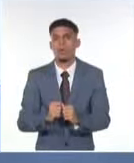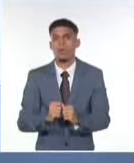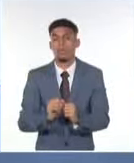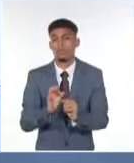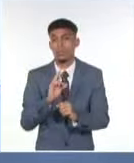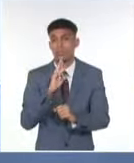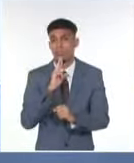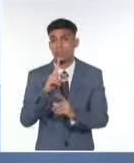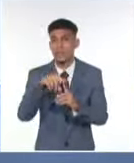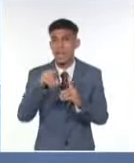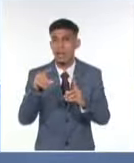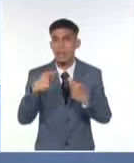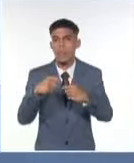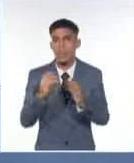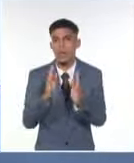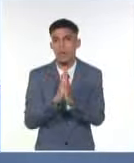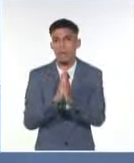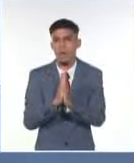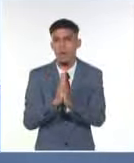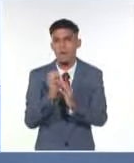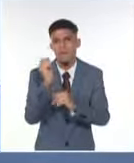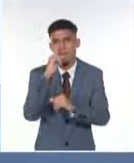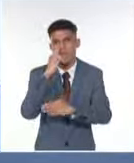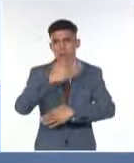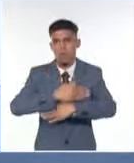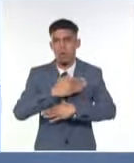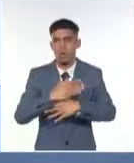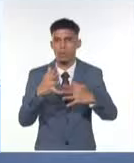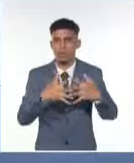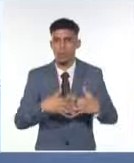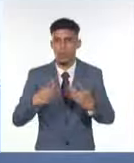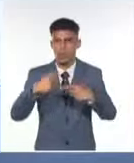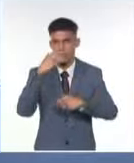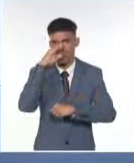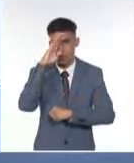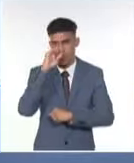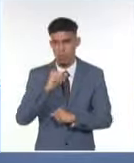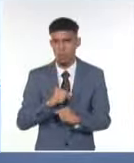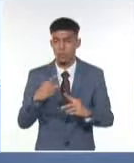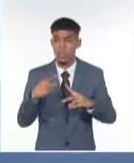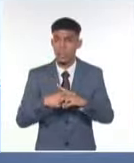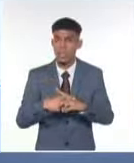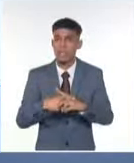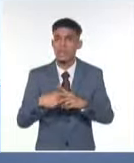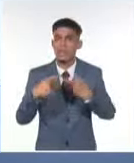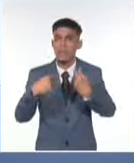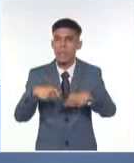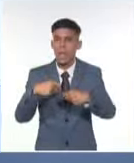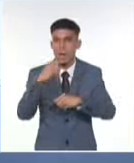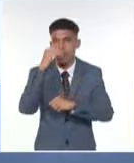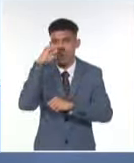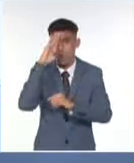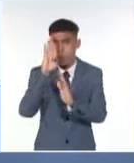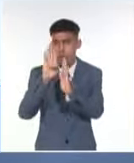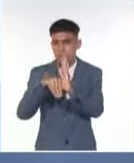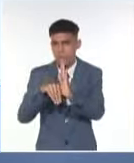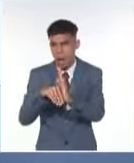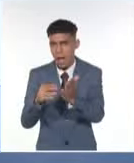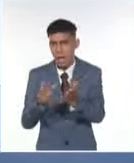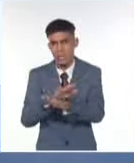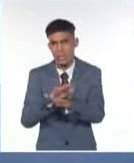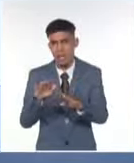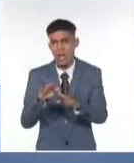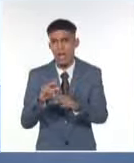respecto a poner fin al bloqueo impuesto por el gobierno de Estados Unidos contra Cuba y a la exclusión de nuestro país de la unilateral lista de naciones